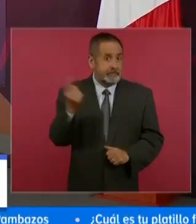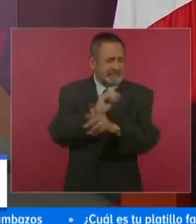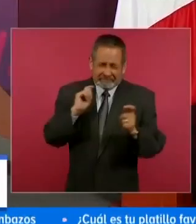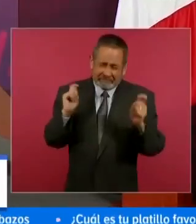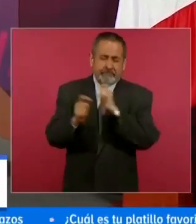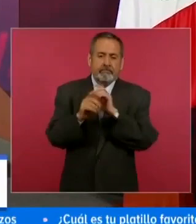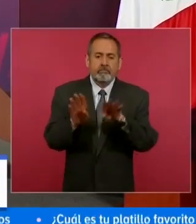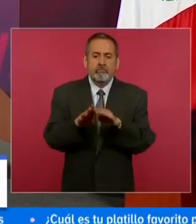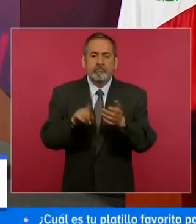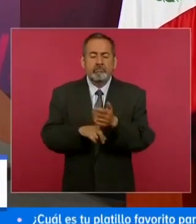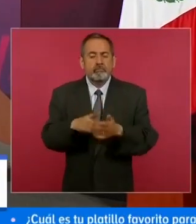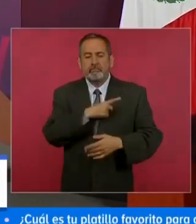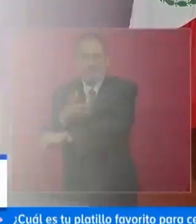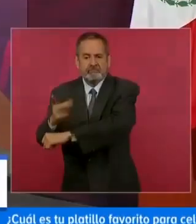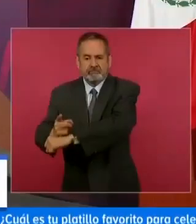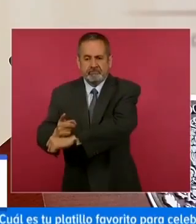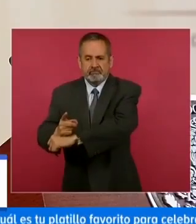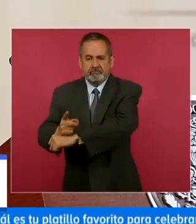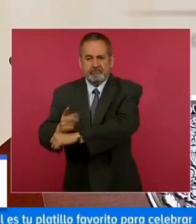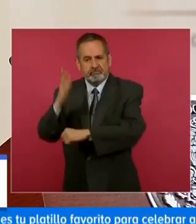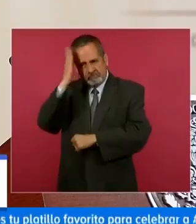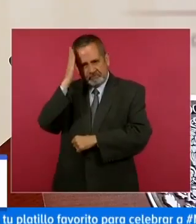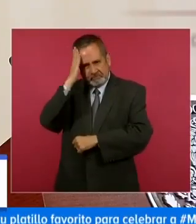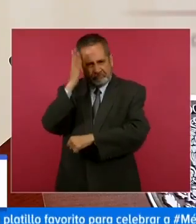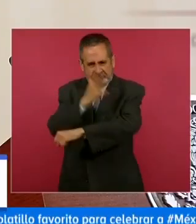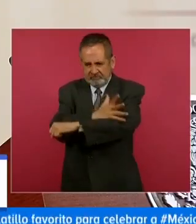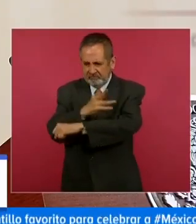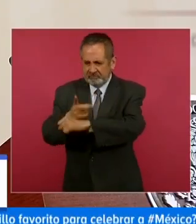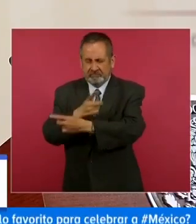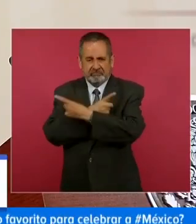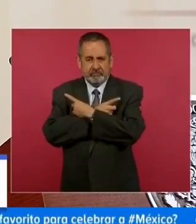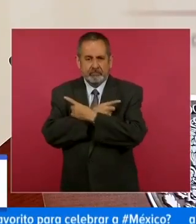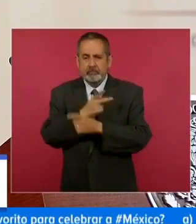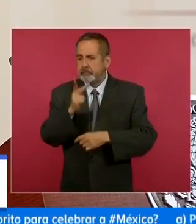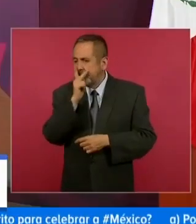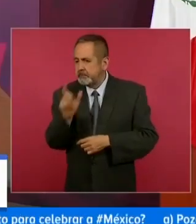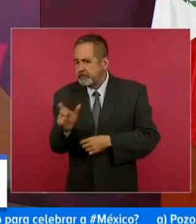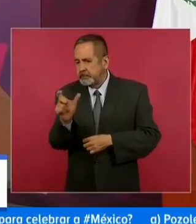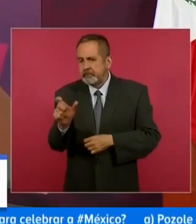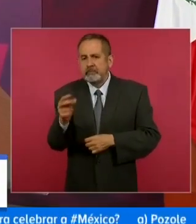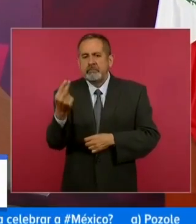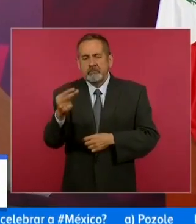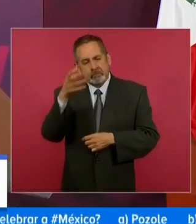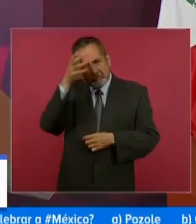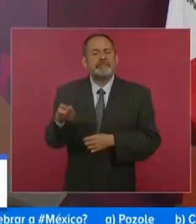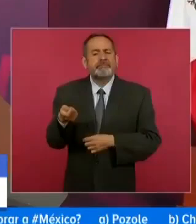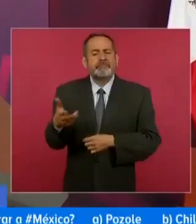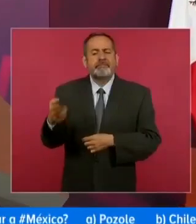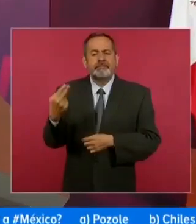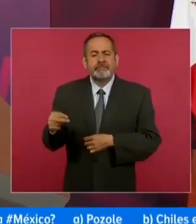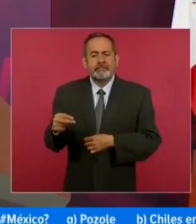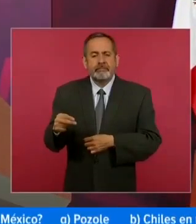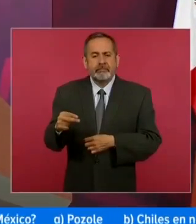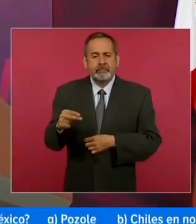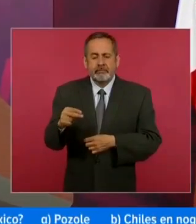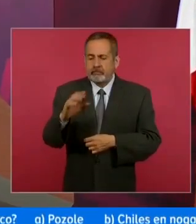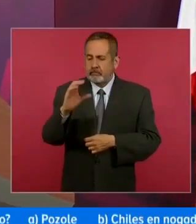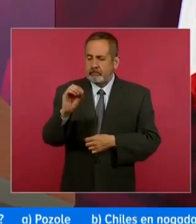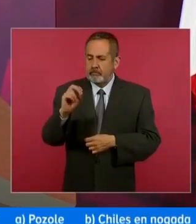país autoridad moral y una palabra un término un concepto congruencia